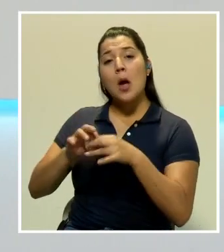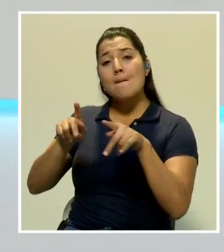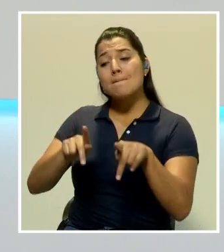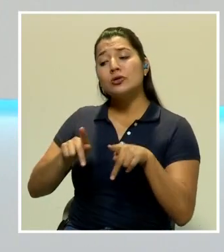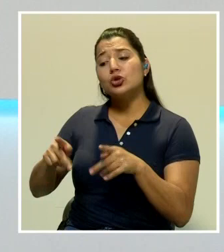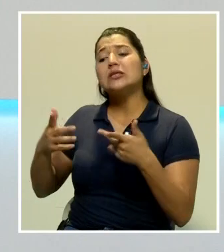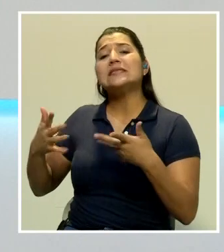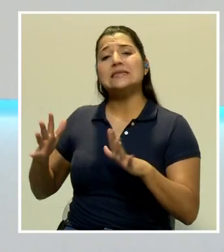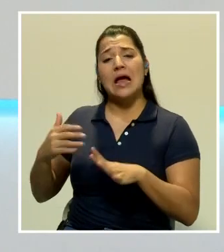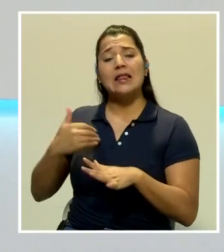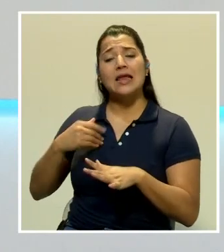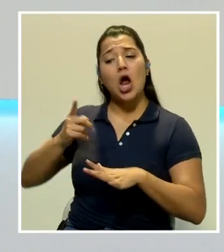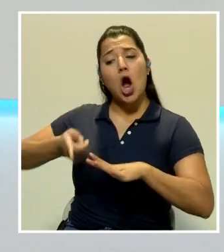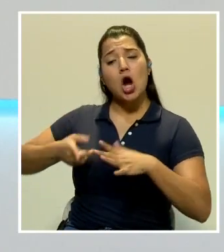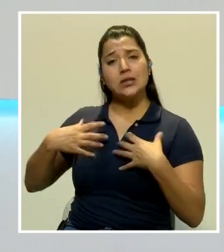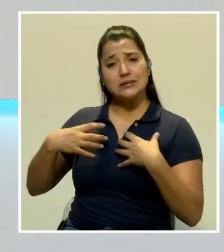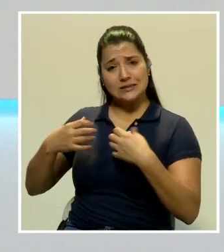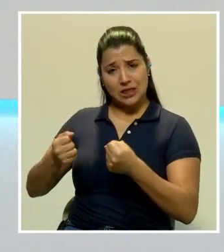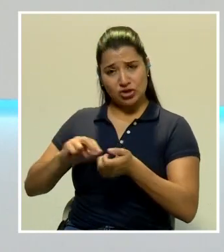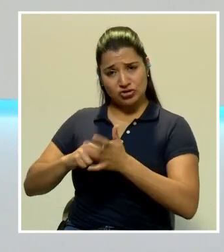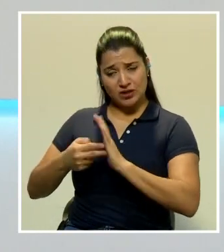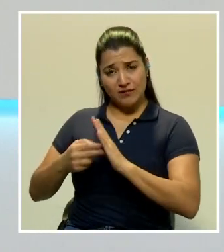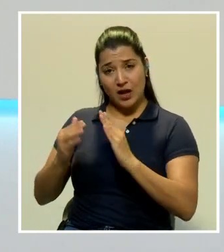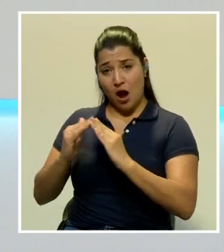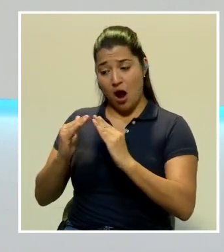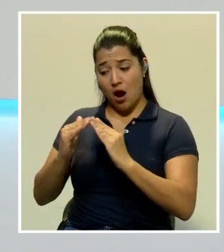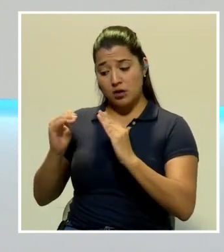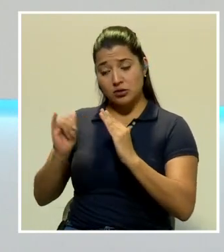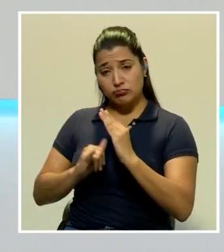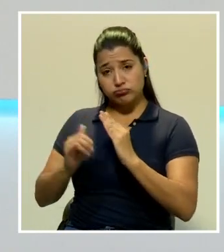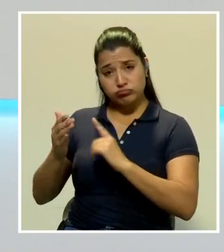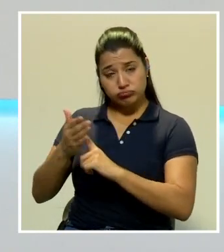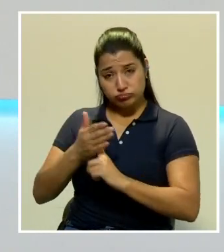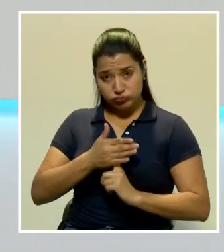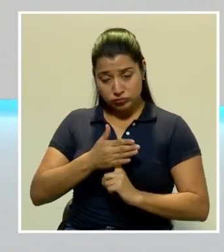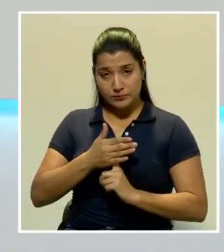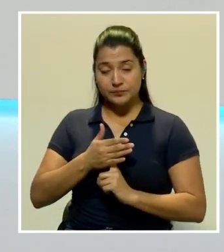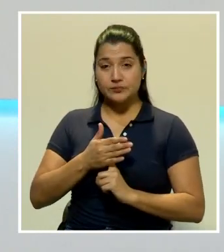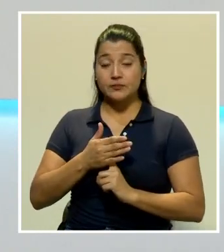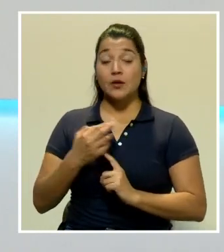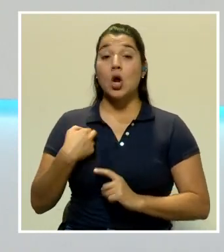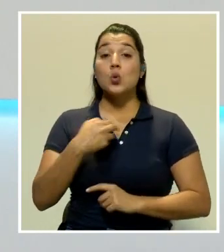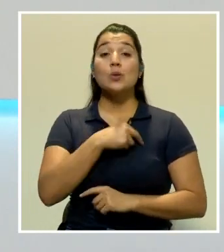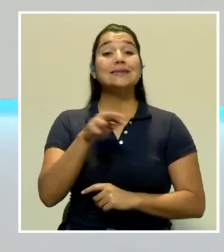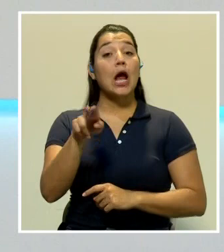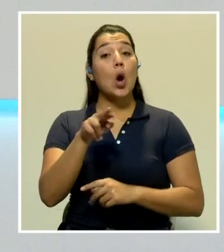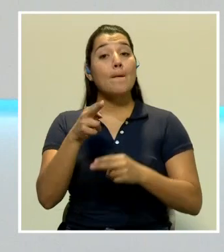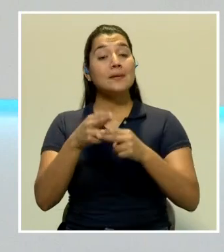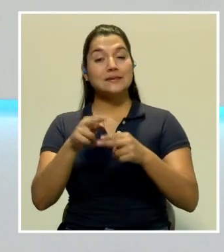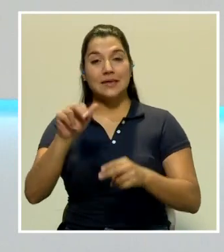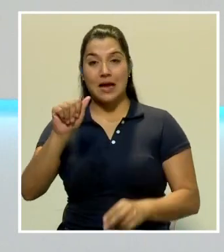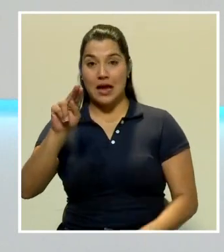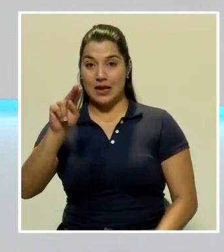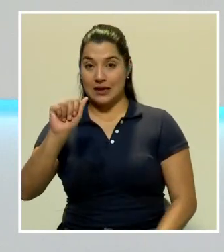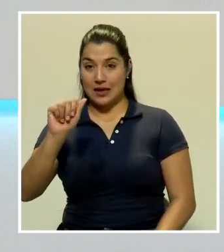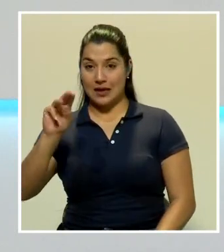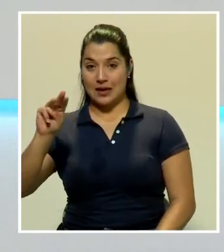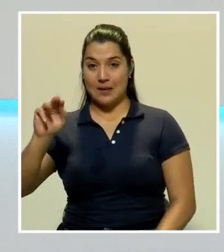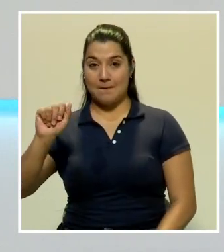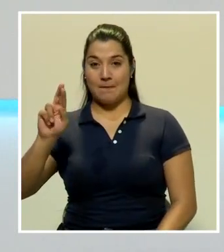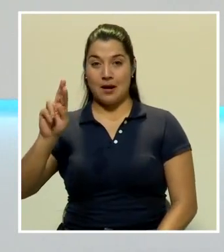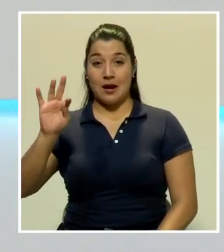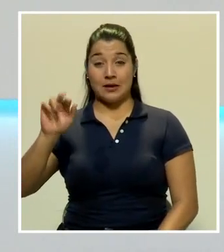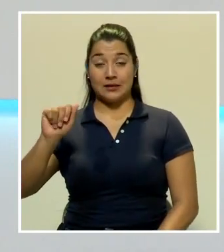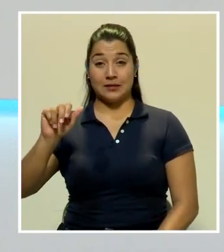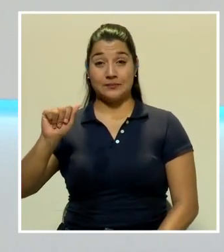ya tienen órdenes sanitarias y que se mantienen en condición de aislados. Nuestra compañera Ana Marta Arce nos